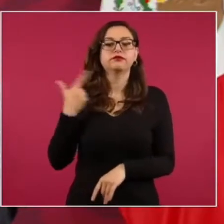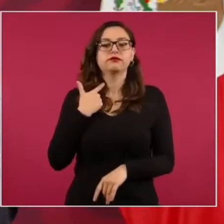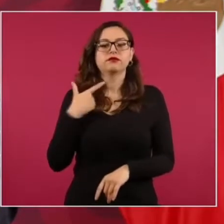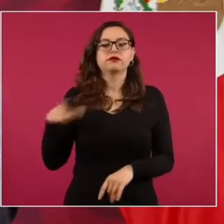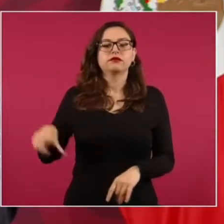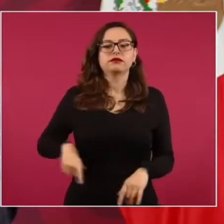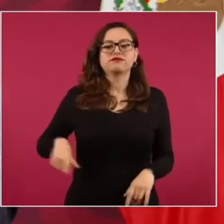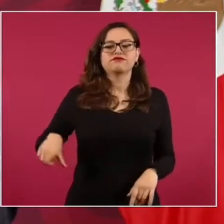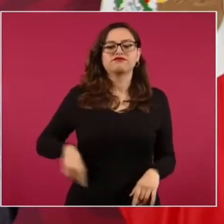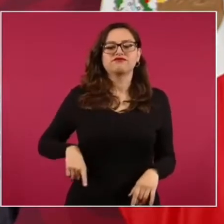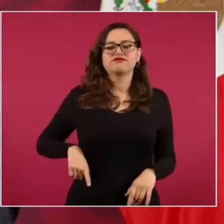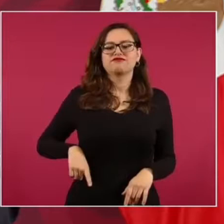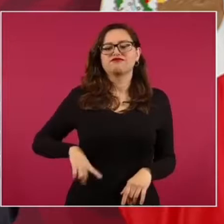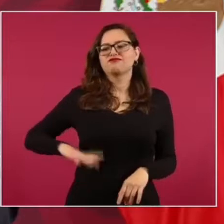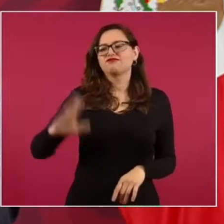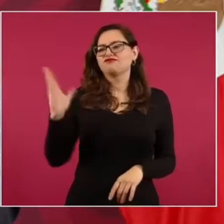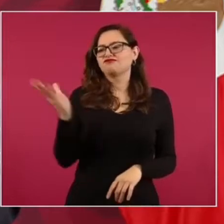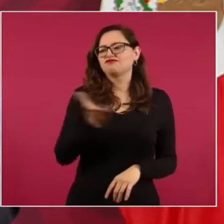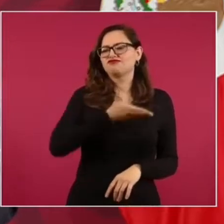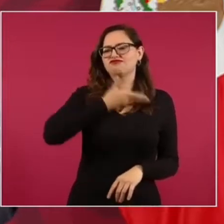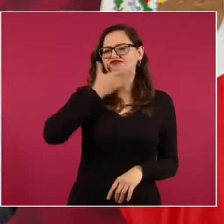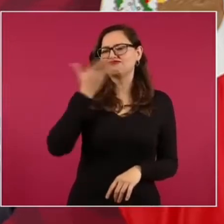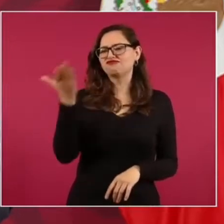se metían